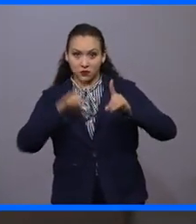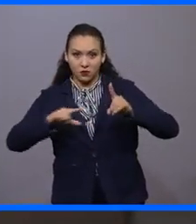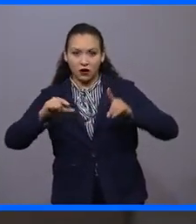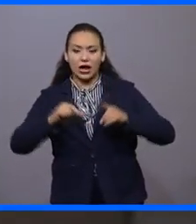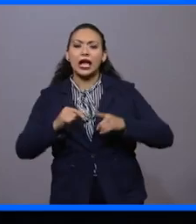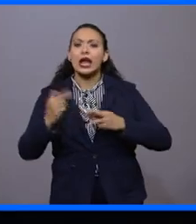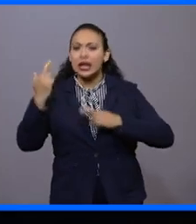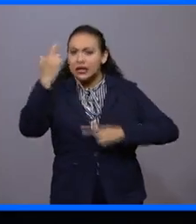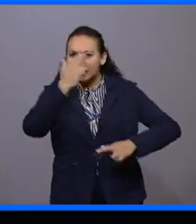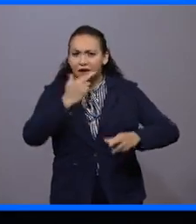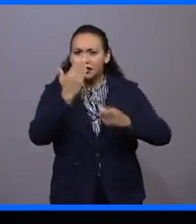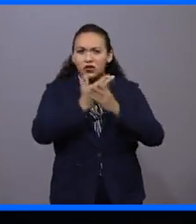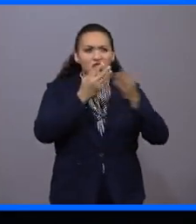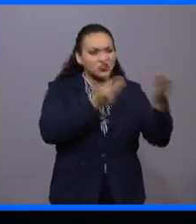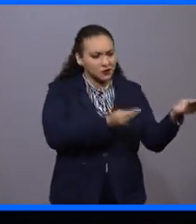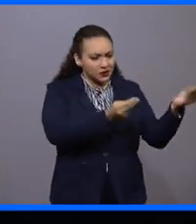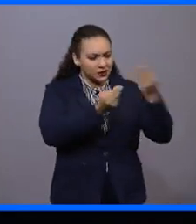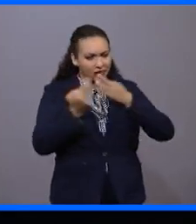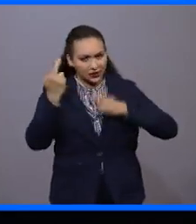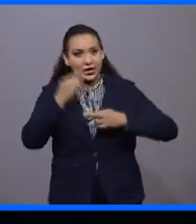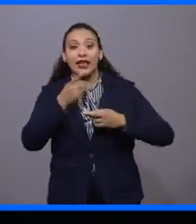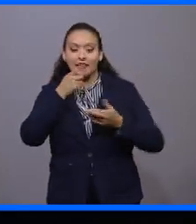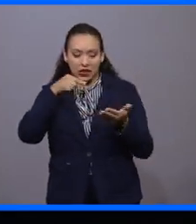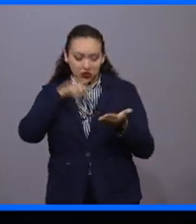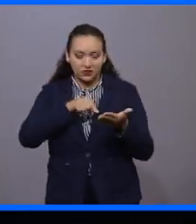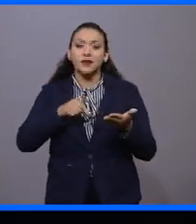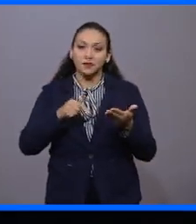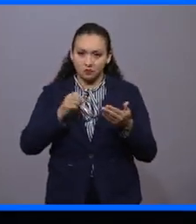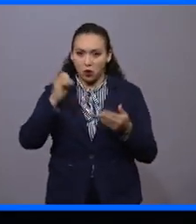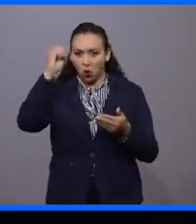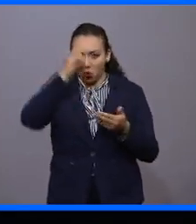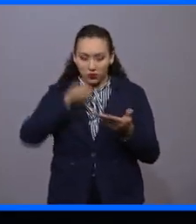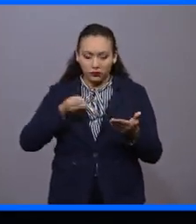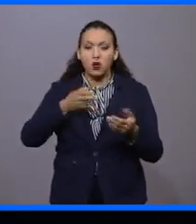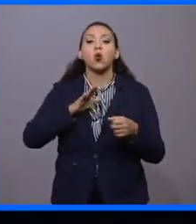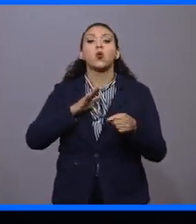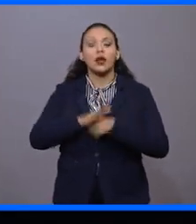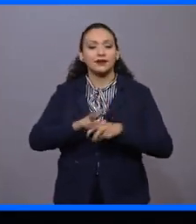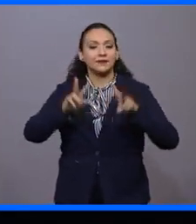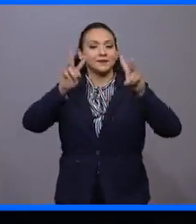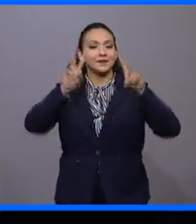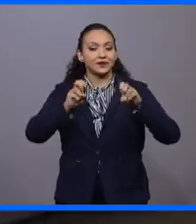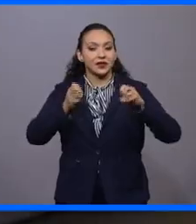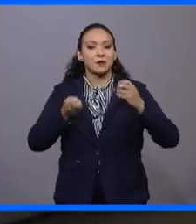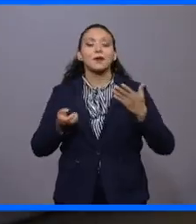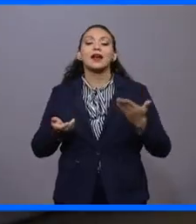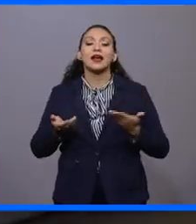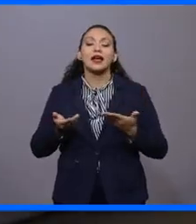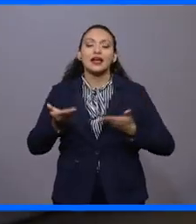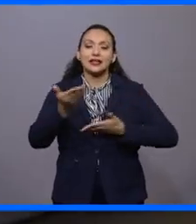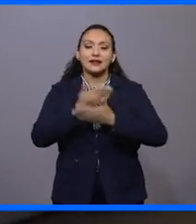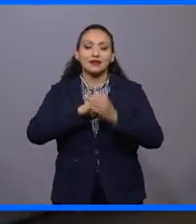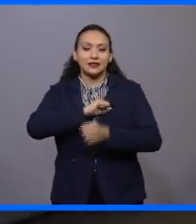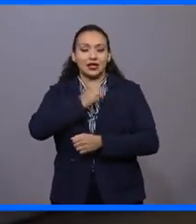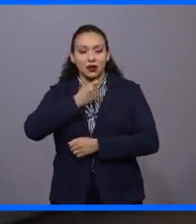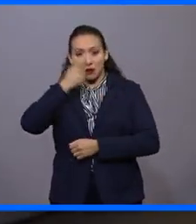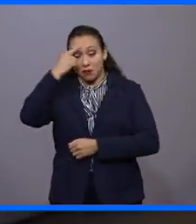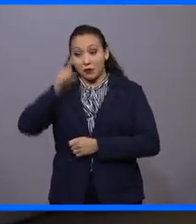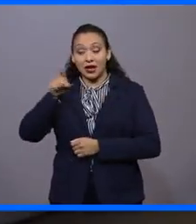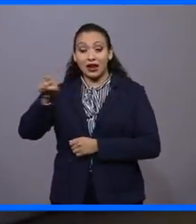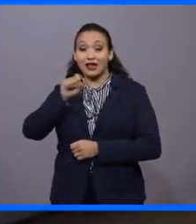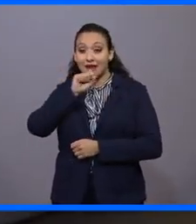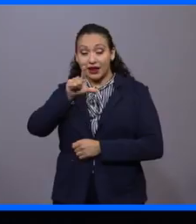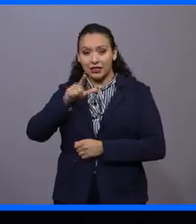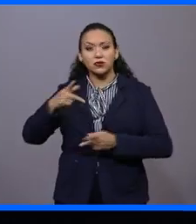atrajo y por lo tanto se pronunciará sobre asuntos relativos a la prestación de servicios de salud para la reasignación de sexo